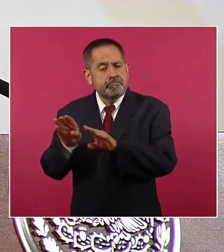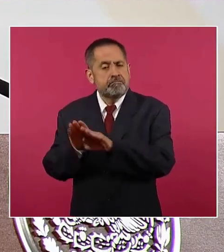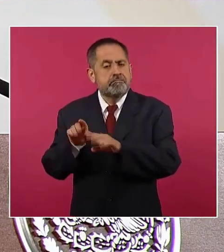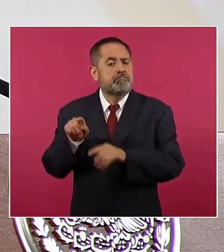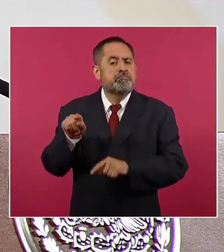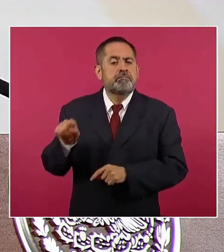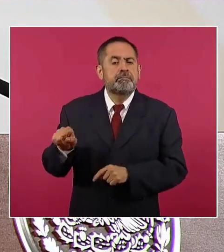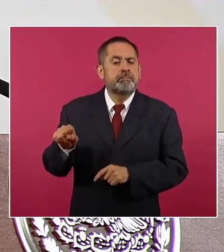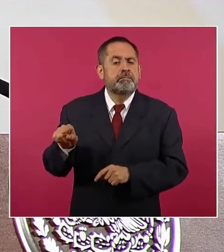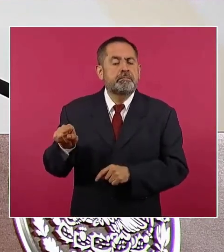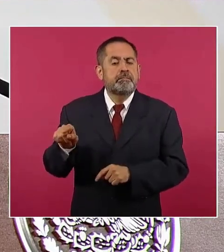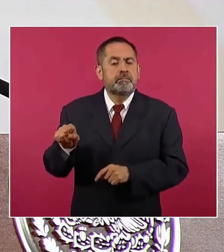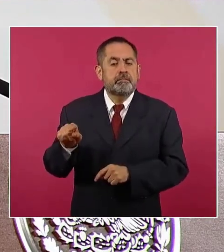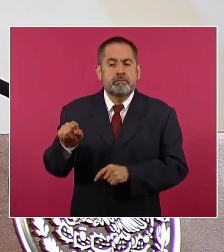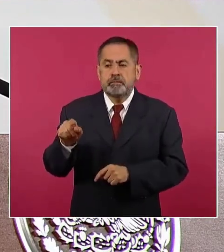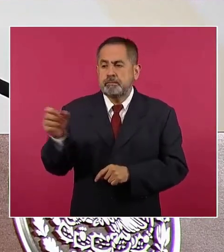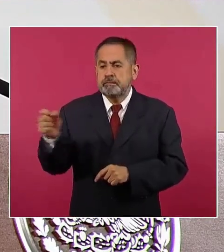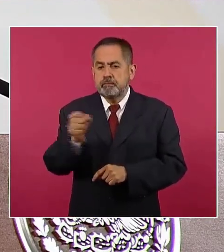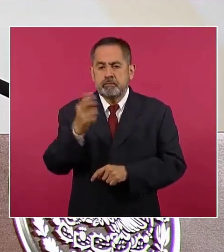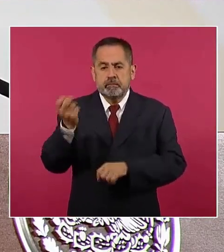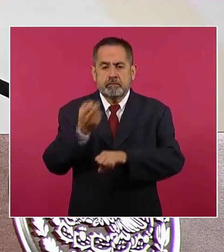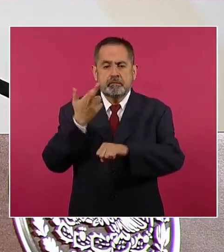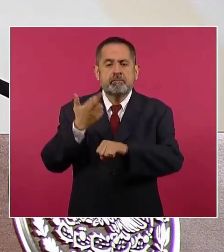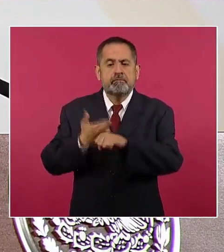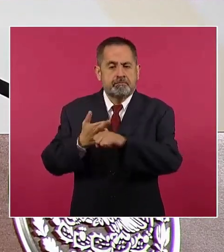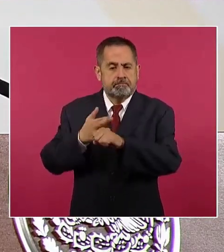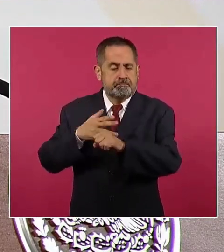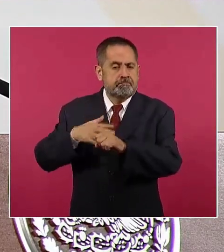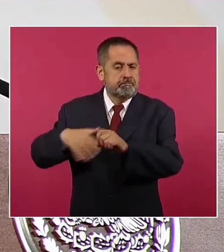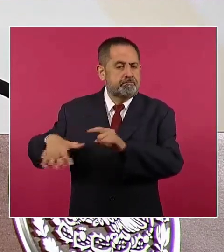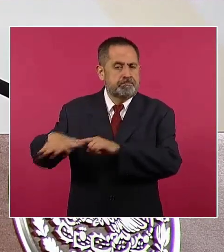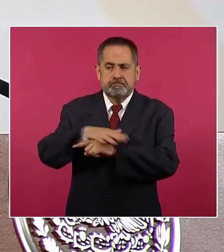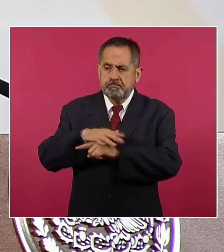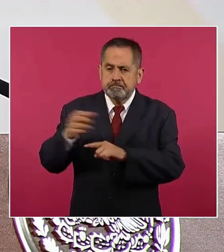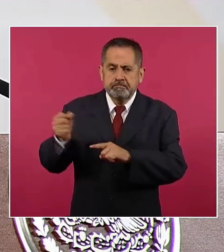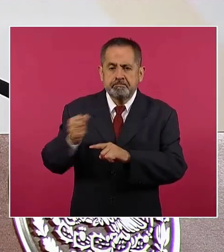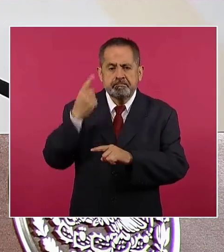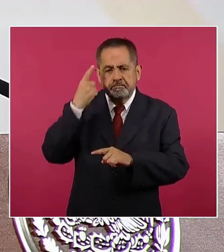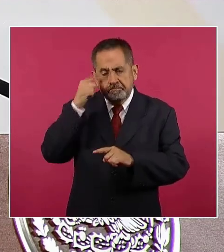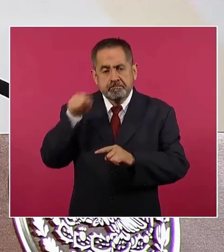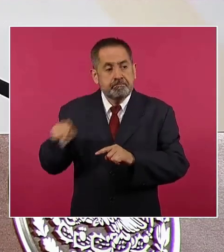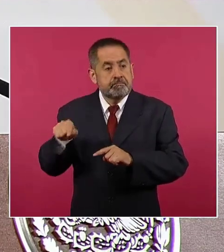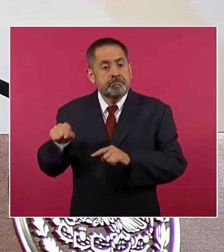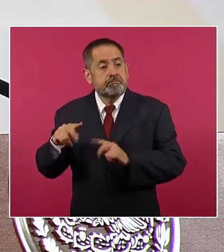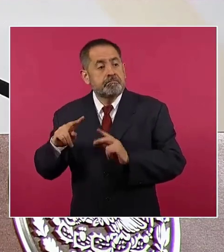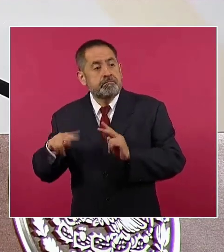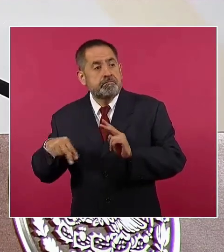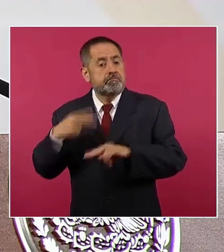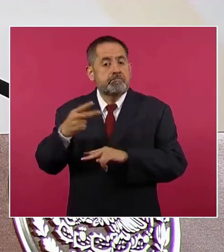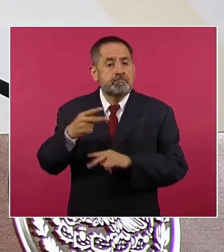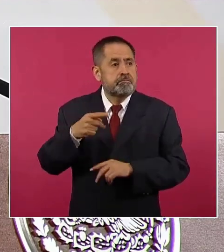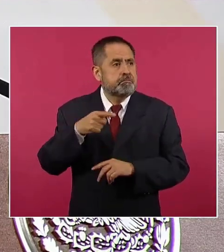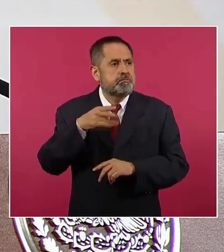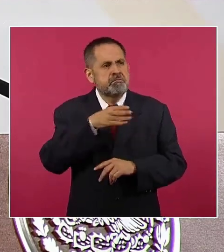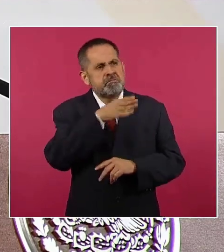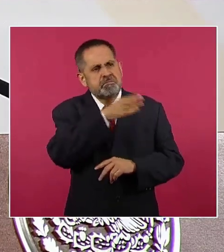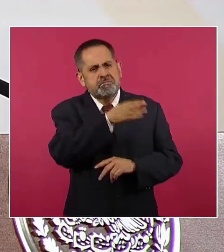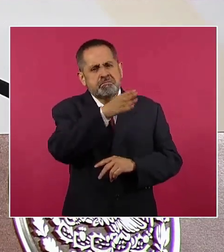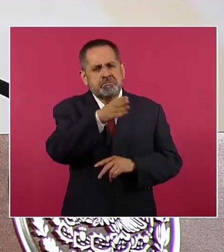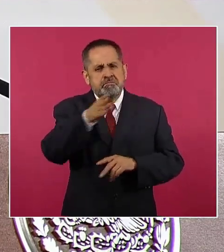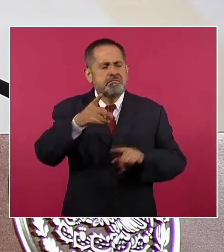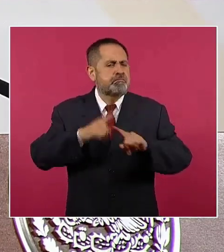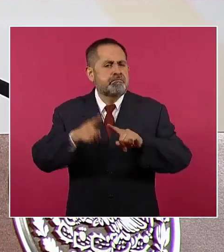un subsecretario o un director de área de la Secretaría Educación Pública Para que asistiera a cada uno de los